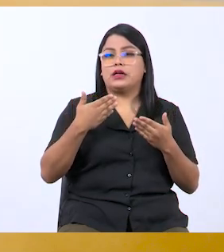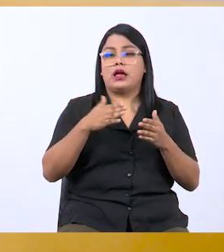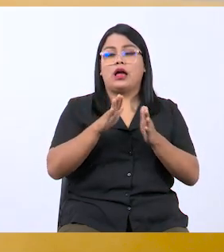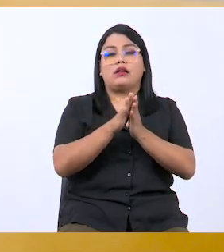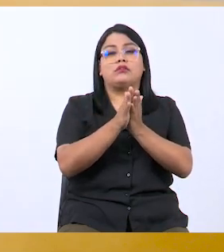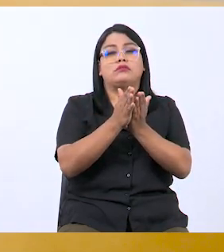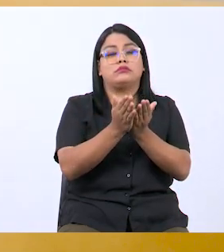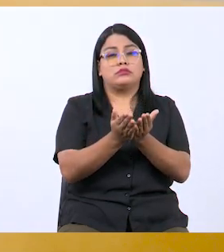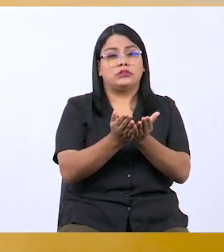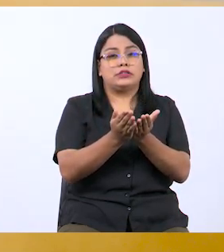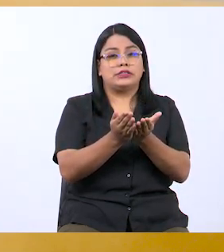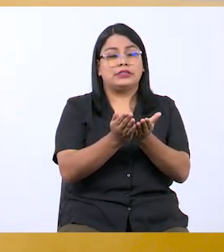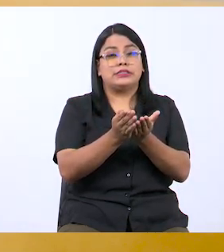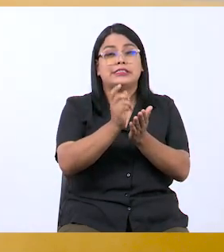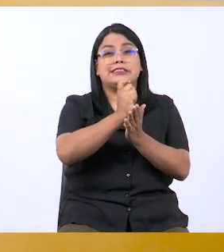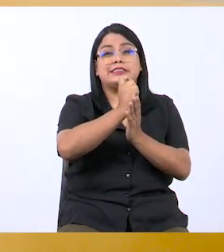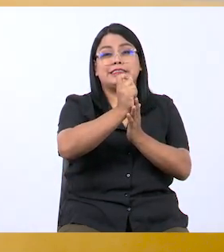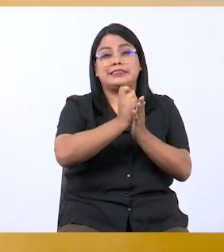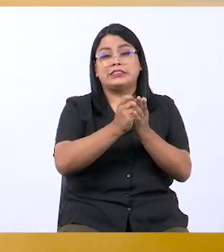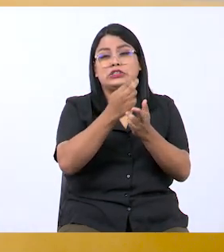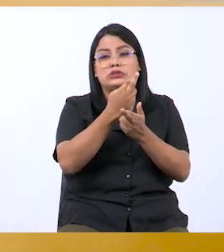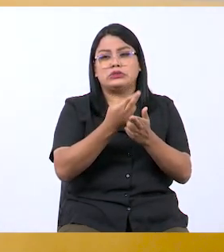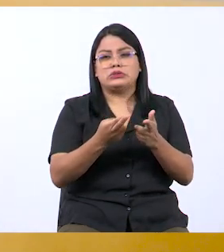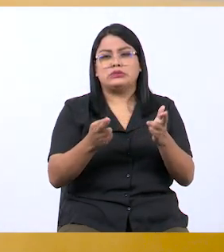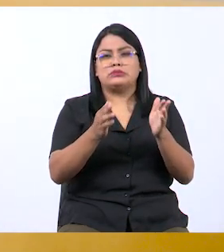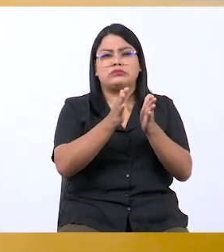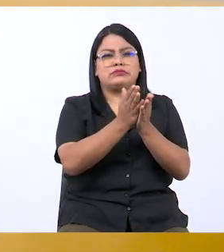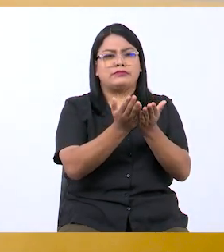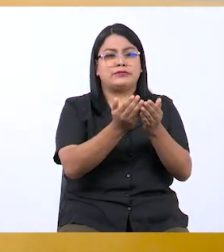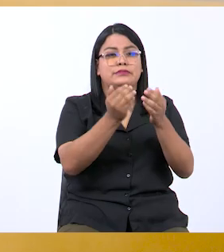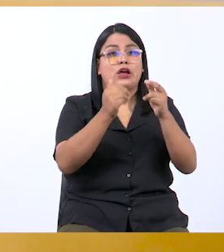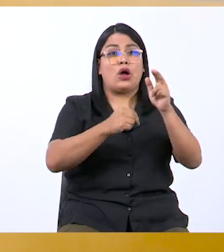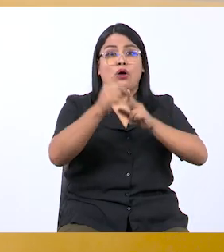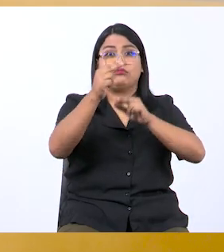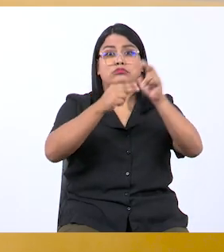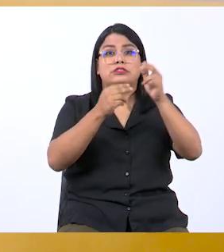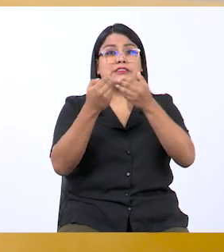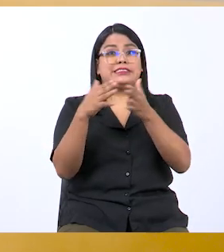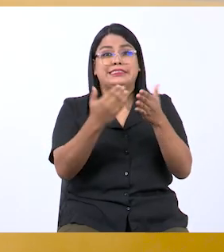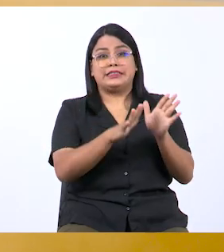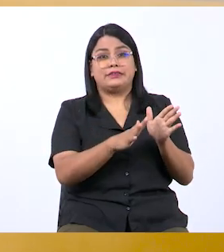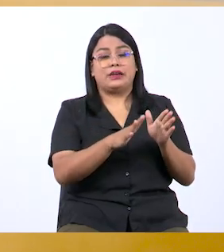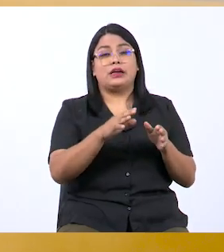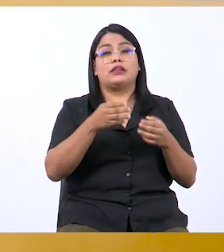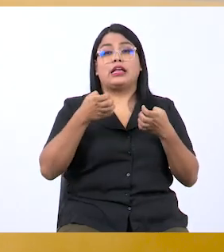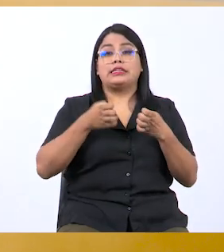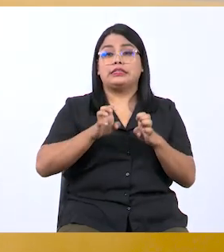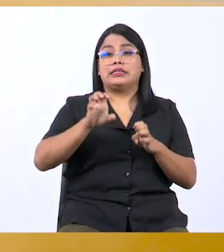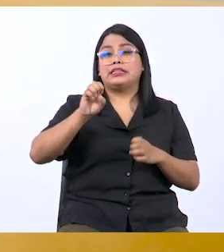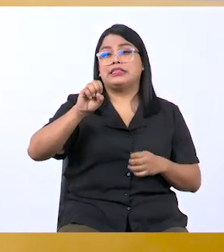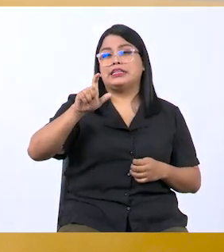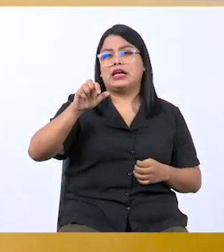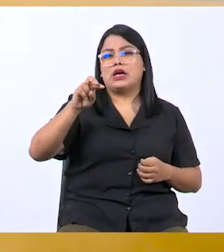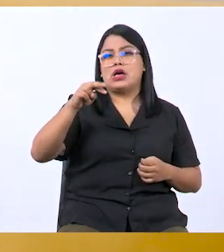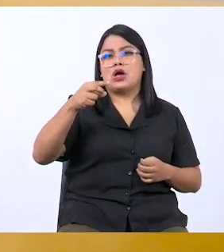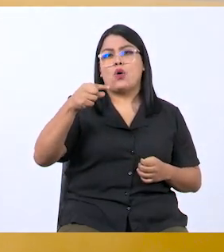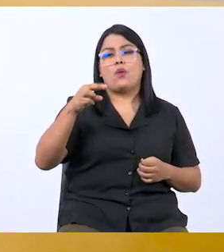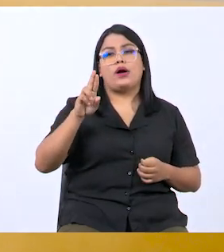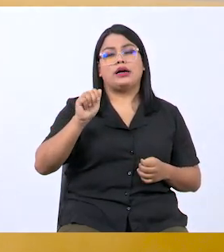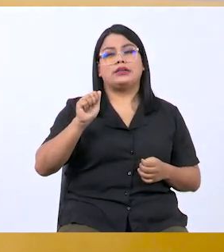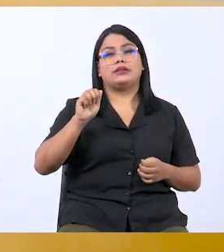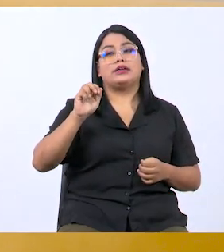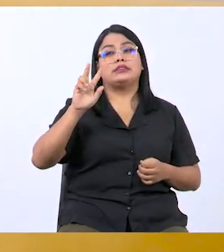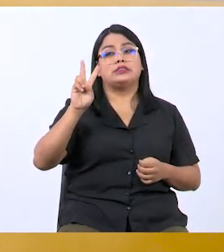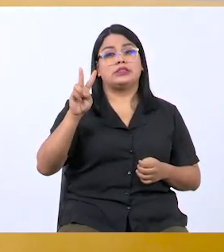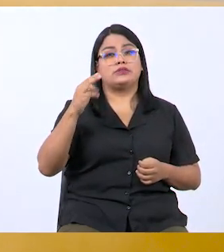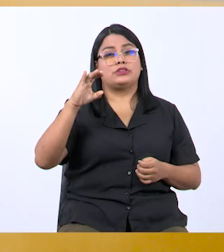se define al texto como un recurso, pero cada libro tiene una estructura. En la estrategia ESLengua para segundo ciclo, la estructura es